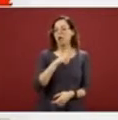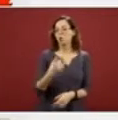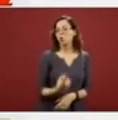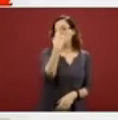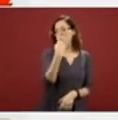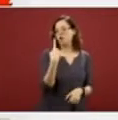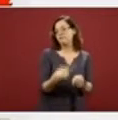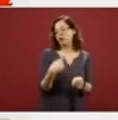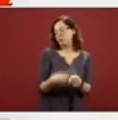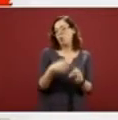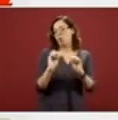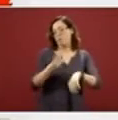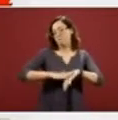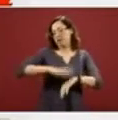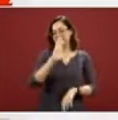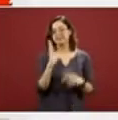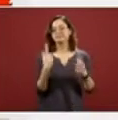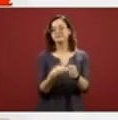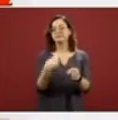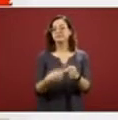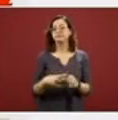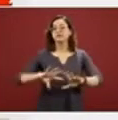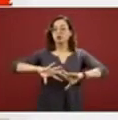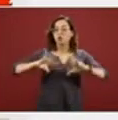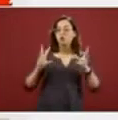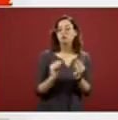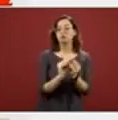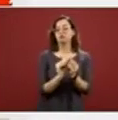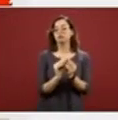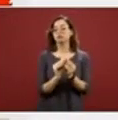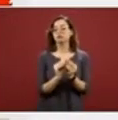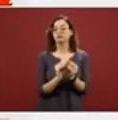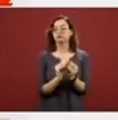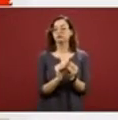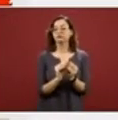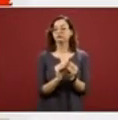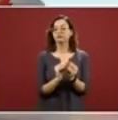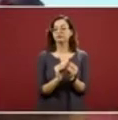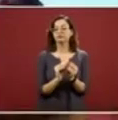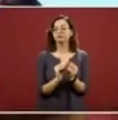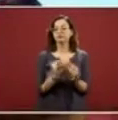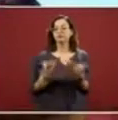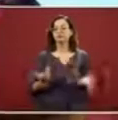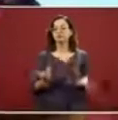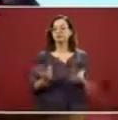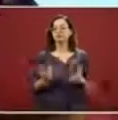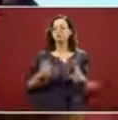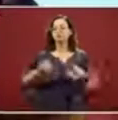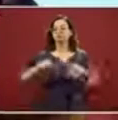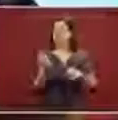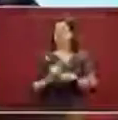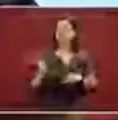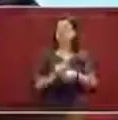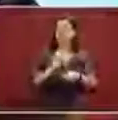más casos confirmados. La totalidad de ellos los van a encontrar ustedes en la tabla resumen, que también se publica todos